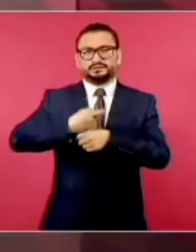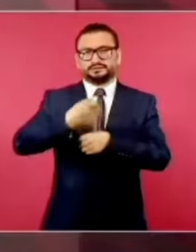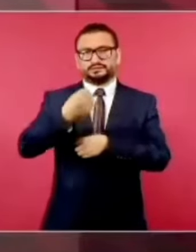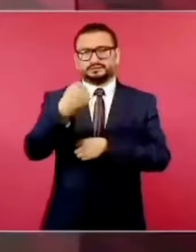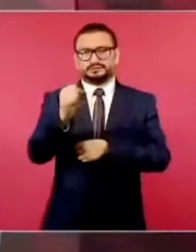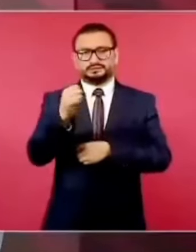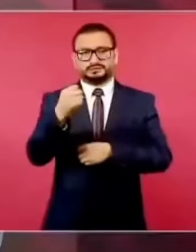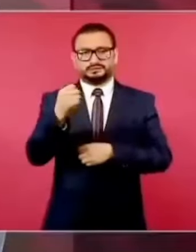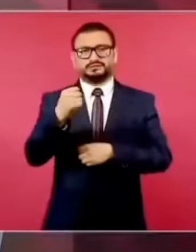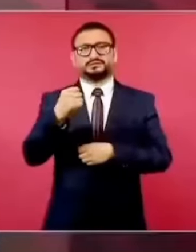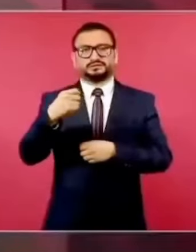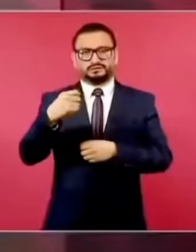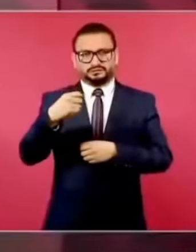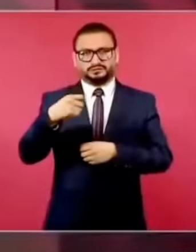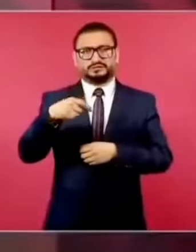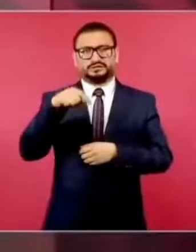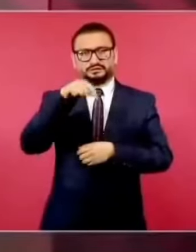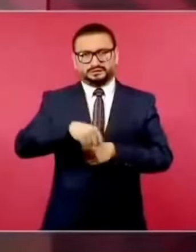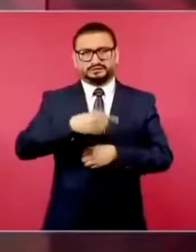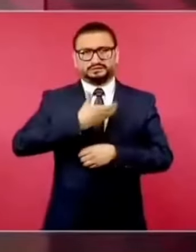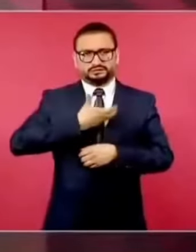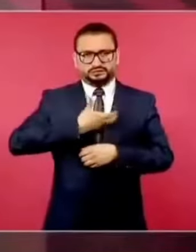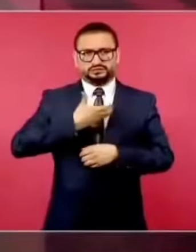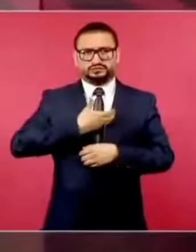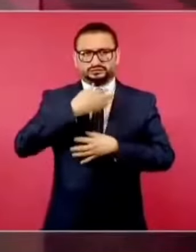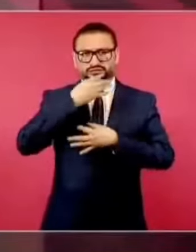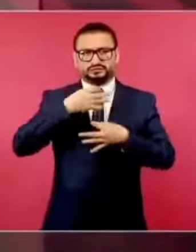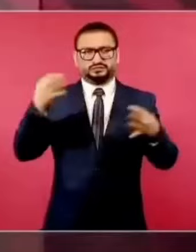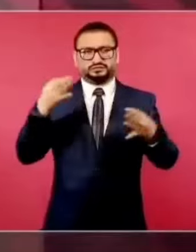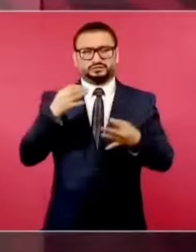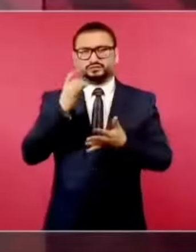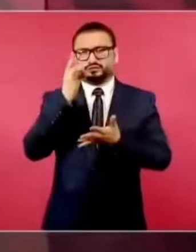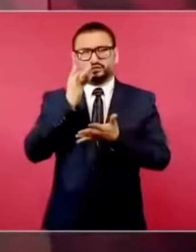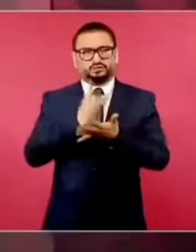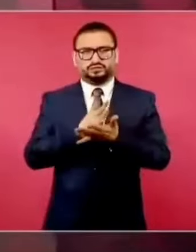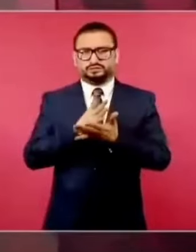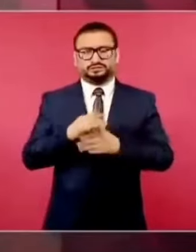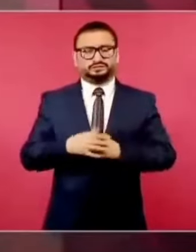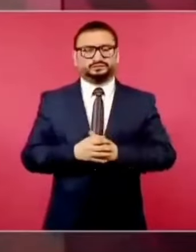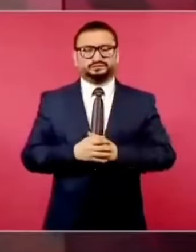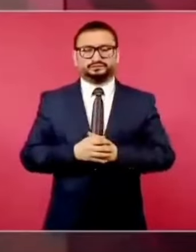1 de septiembre. Sí, va a ser aquí, en el Zócalo. Es el único acto.